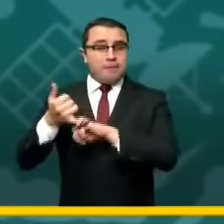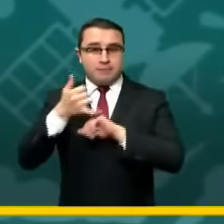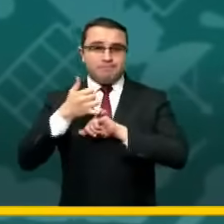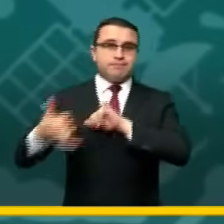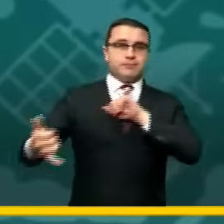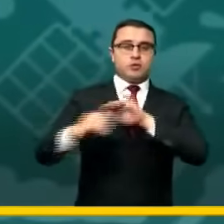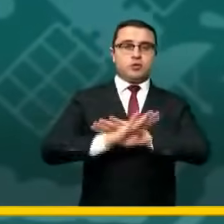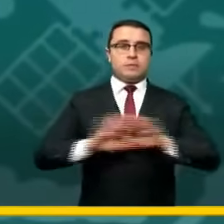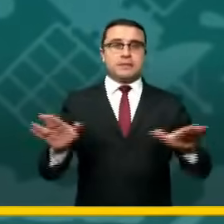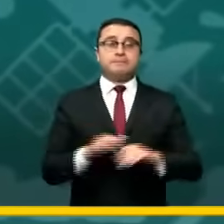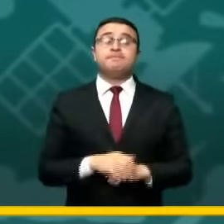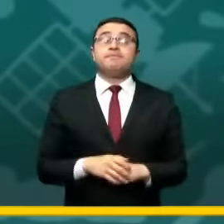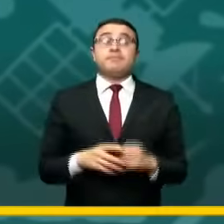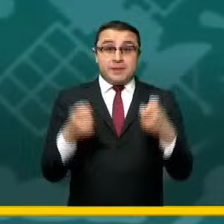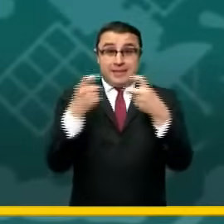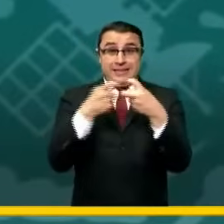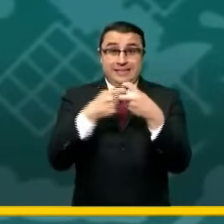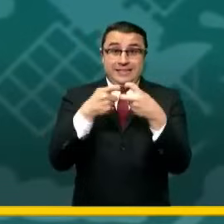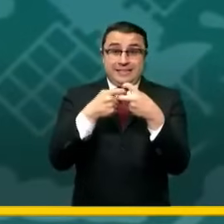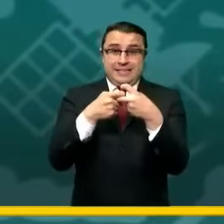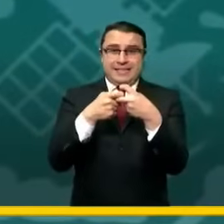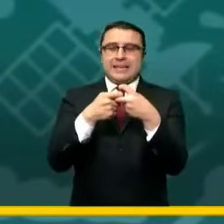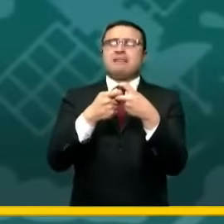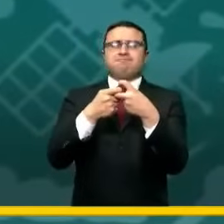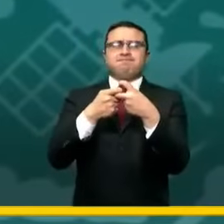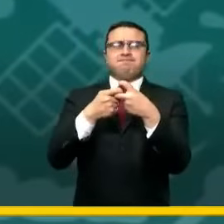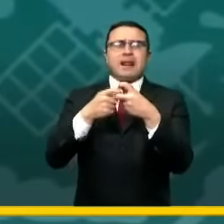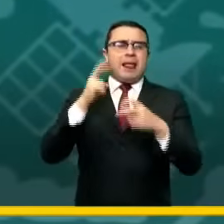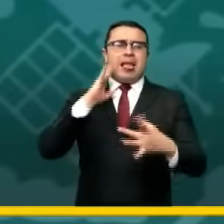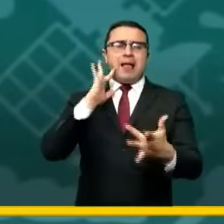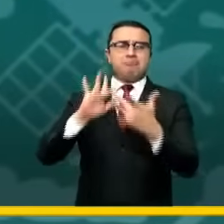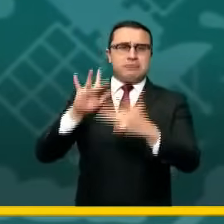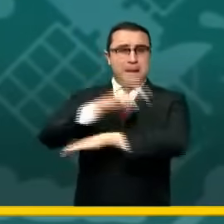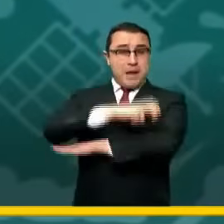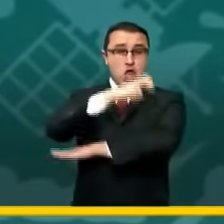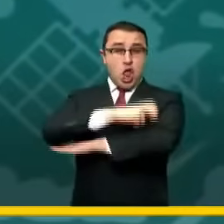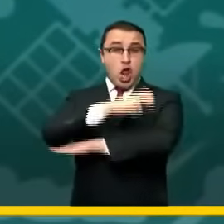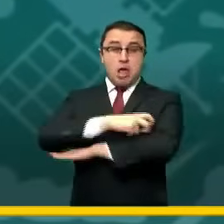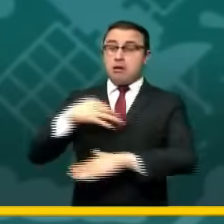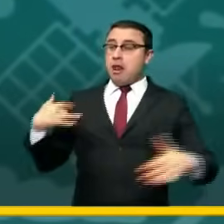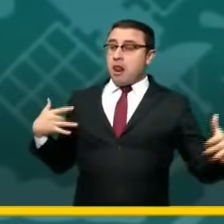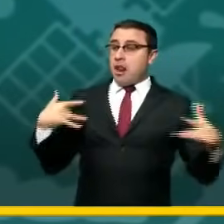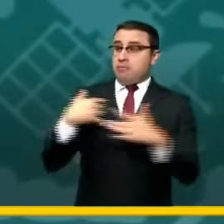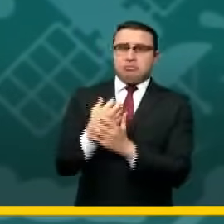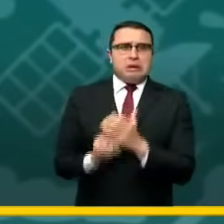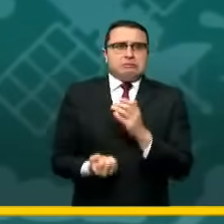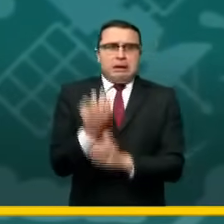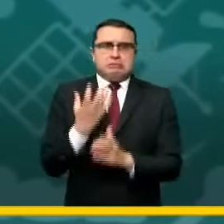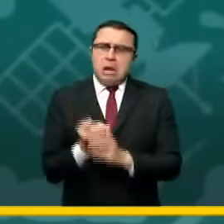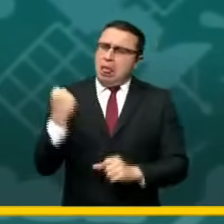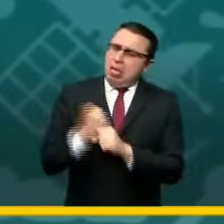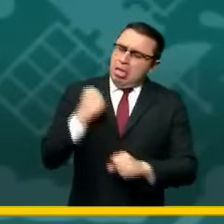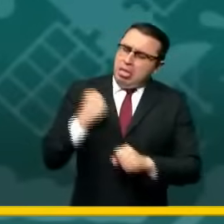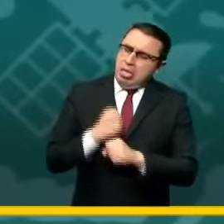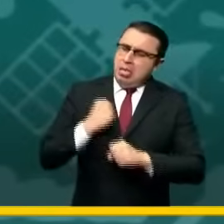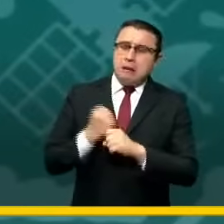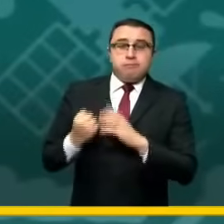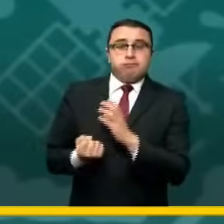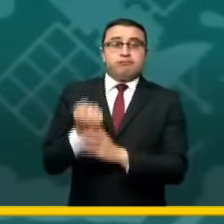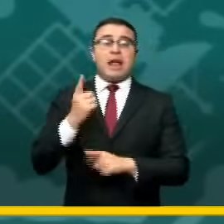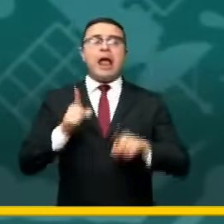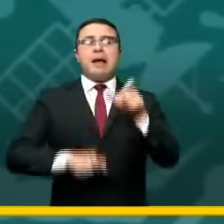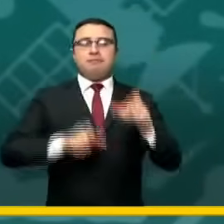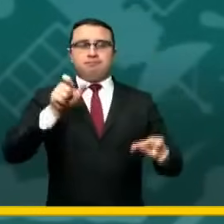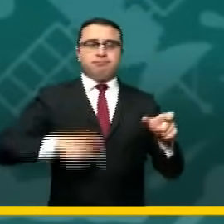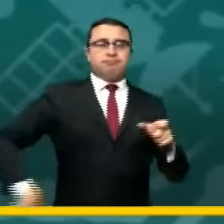la energía fundamental en el enorme crecimiento de la productividad del trabajo y por tanto de las ganancias